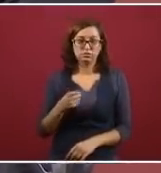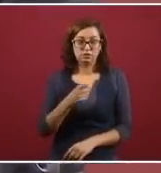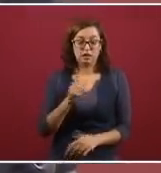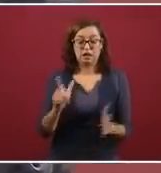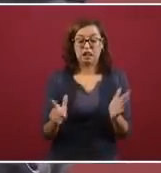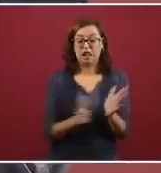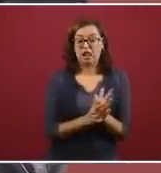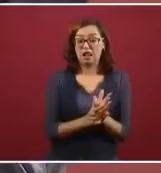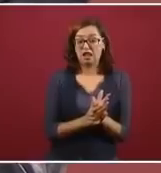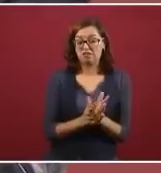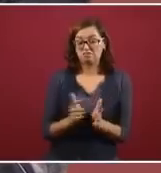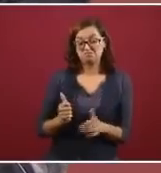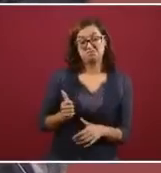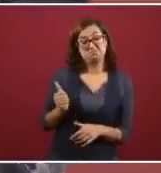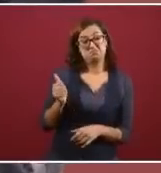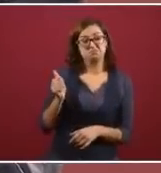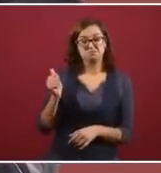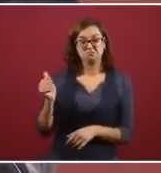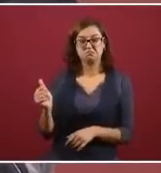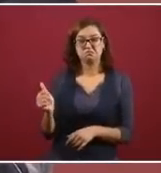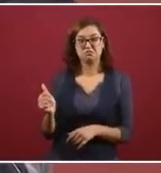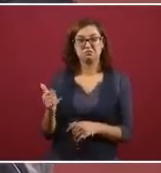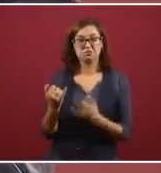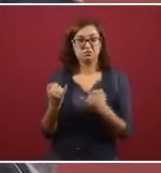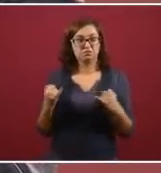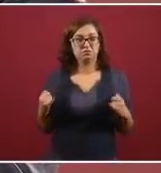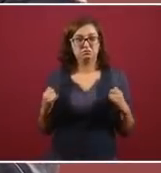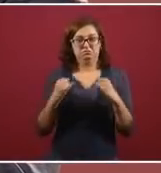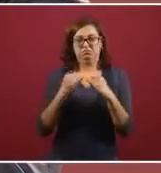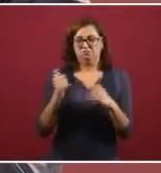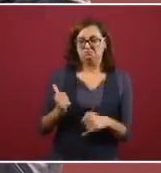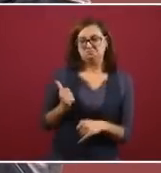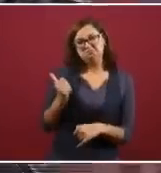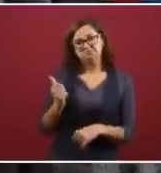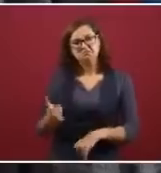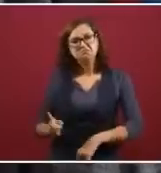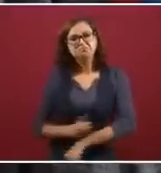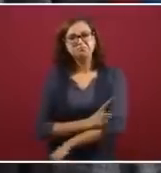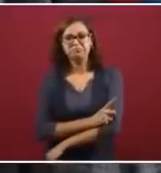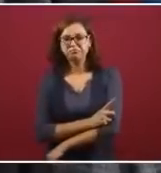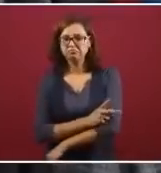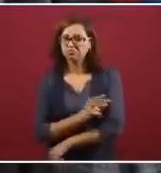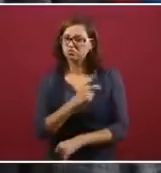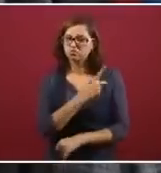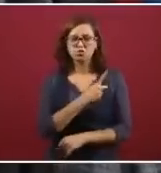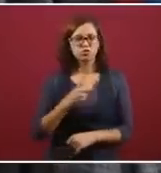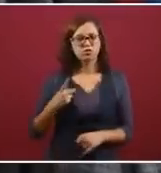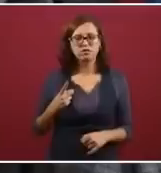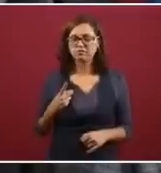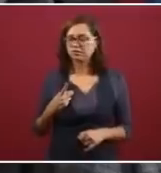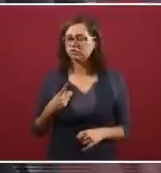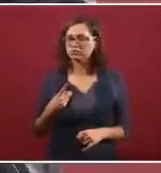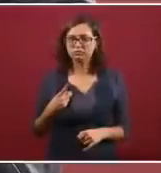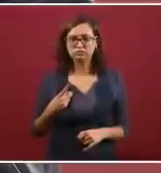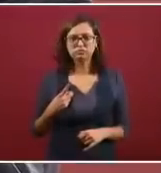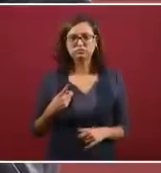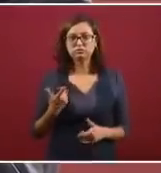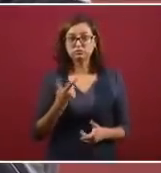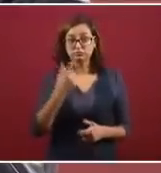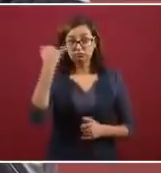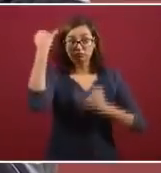ley ni las instituciones con ese propósito. Nunca más fabricar delitos.